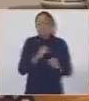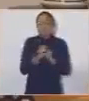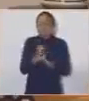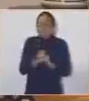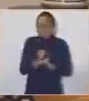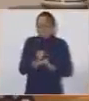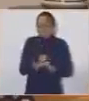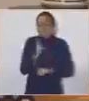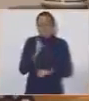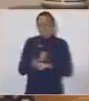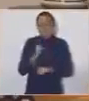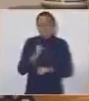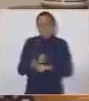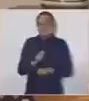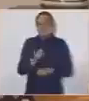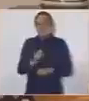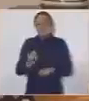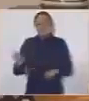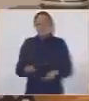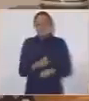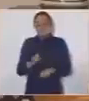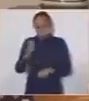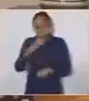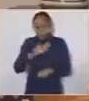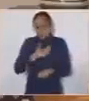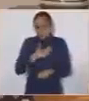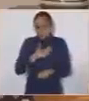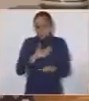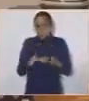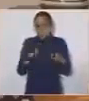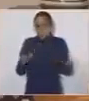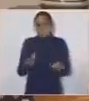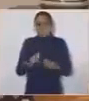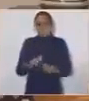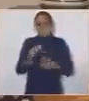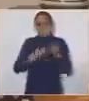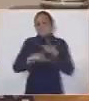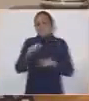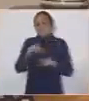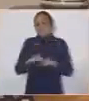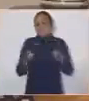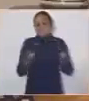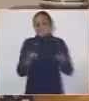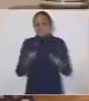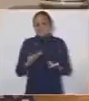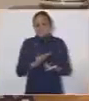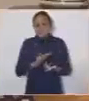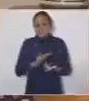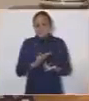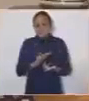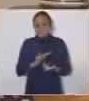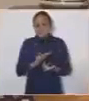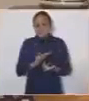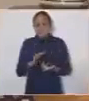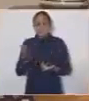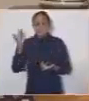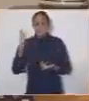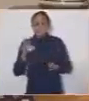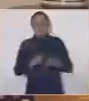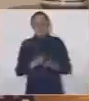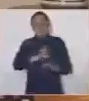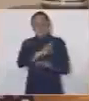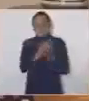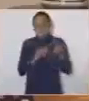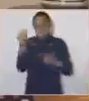de entrada, todas esas operaciones son facturas falsas para justificar cosas. Entonces yo no